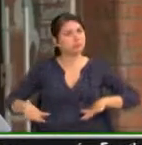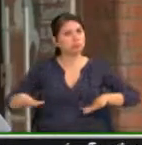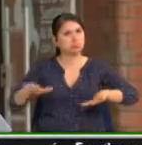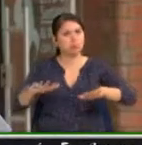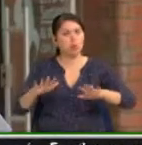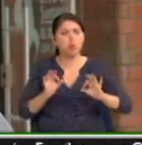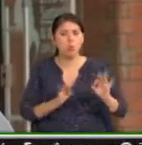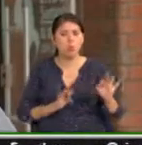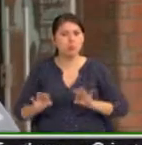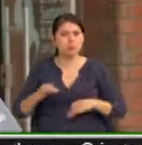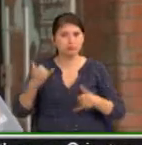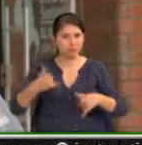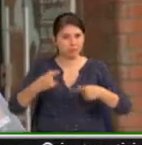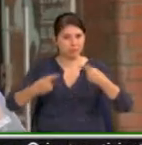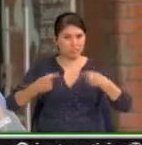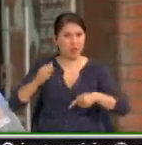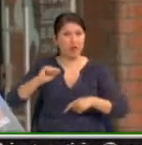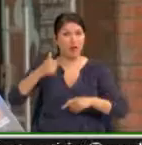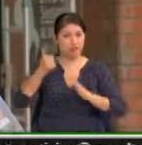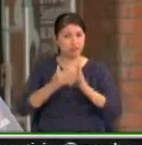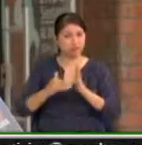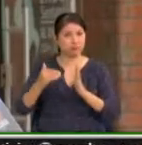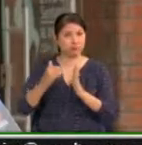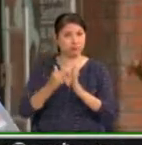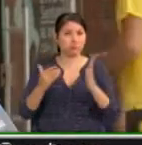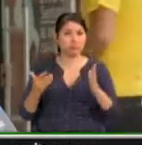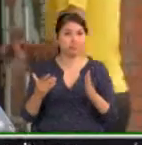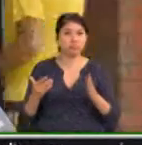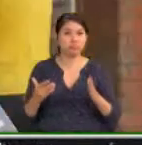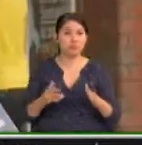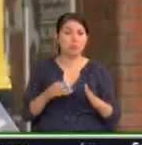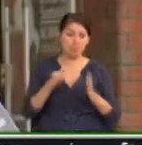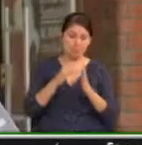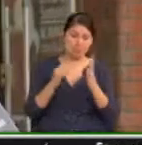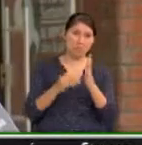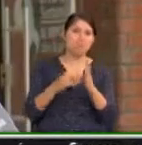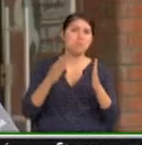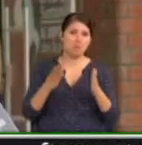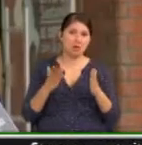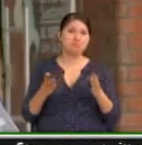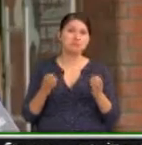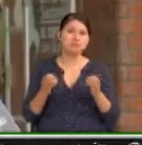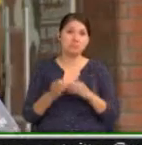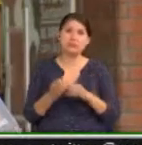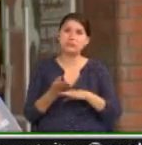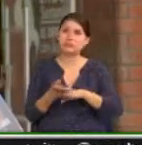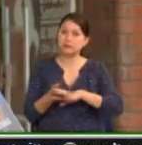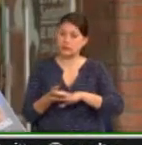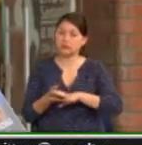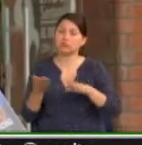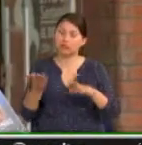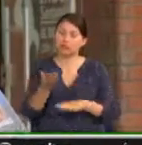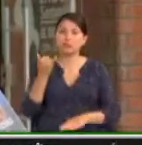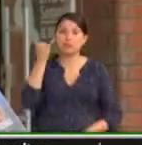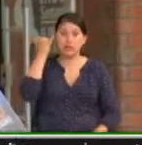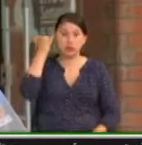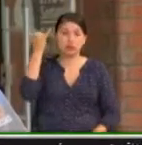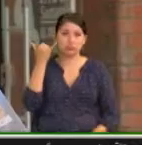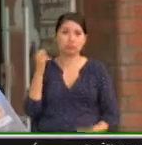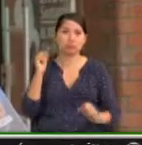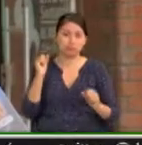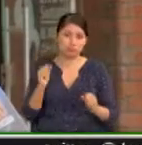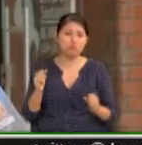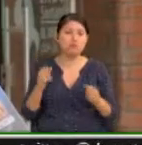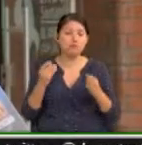para organizar los partidos de la A con respecto a los de la B son bastante más exigentes y la idea es